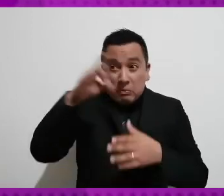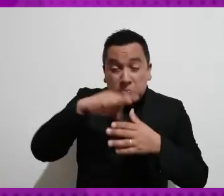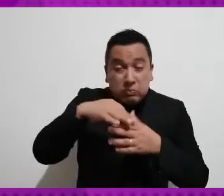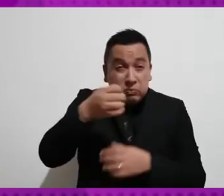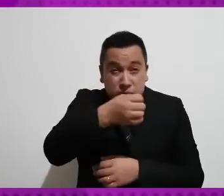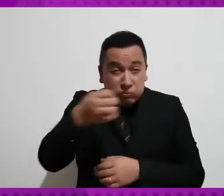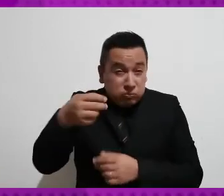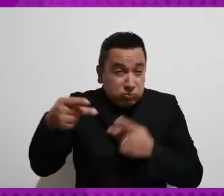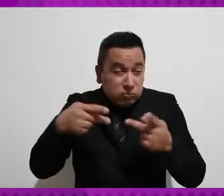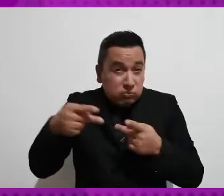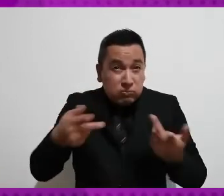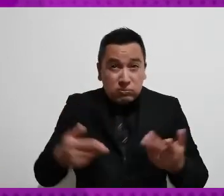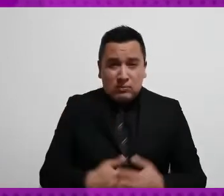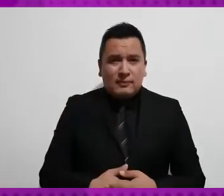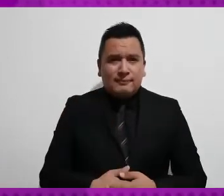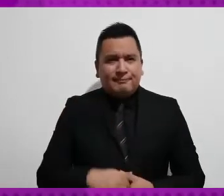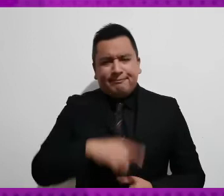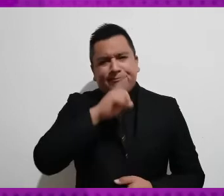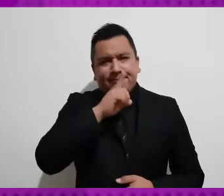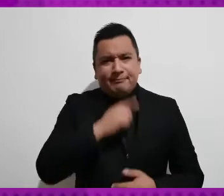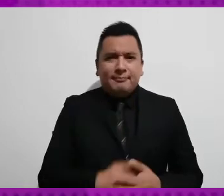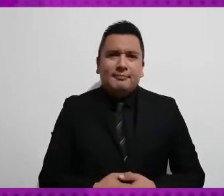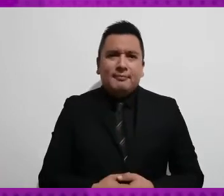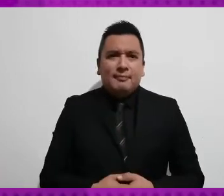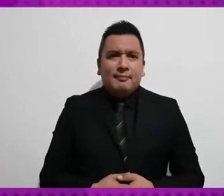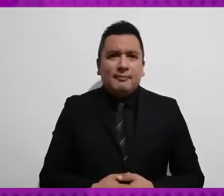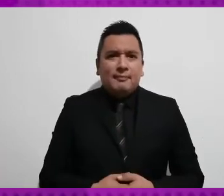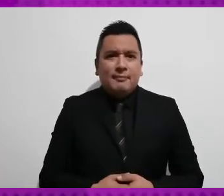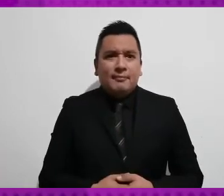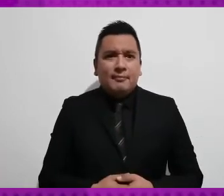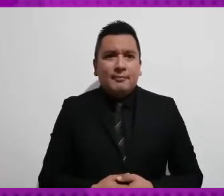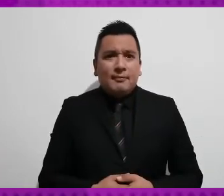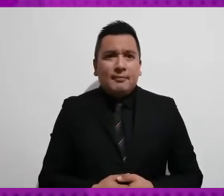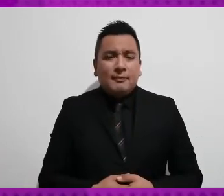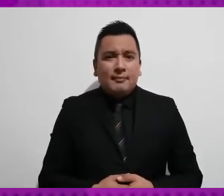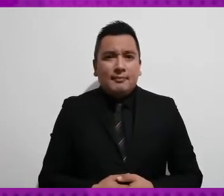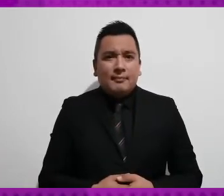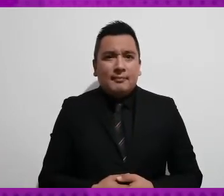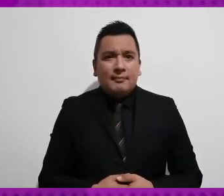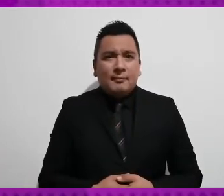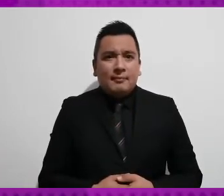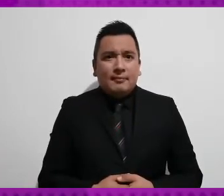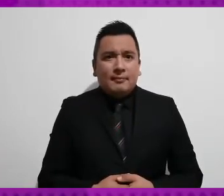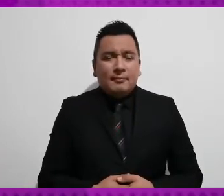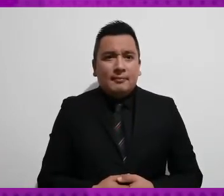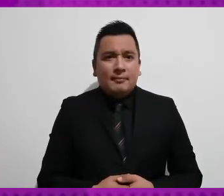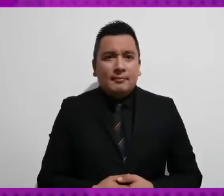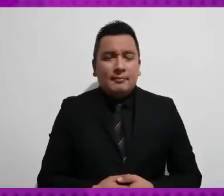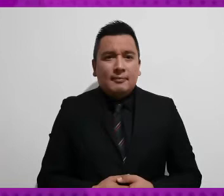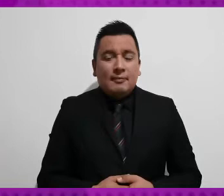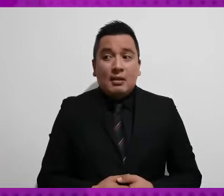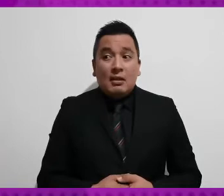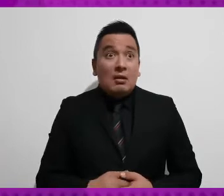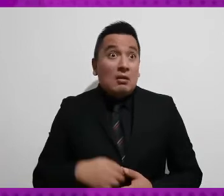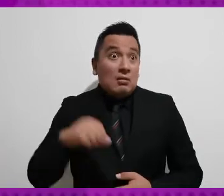procesos electorales en los que vamos de la mano, tanto el Instituto Nacional Electoral como el Instituto Electoral de